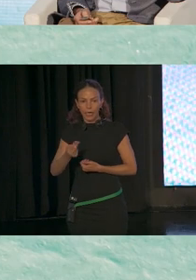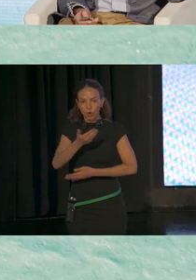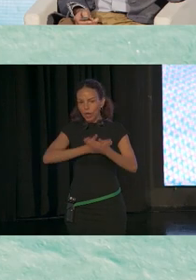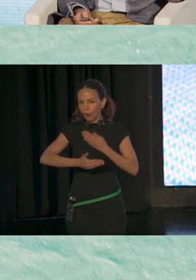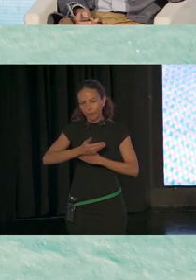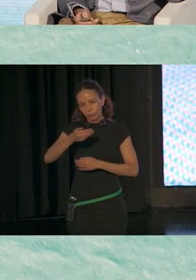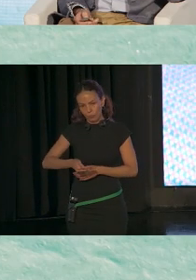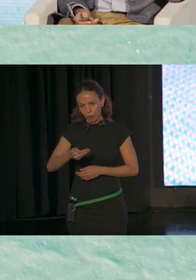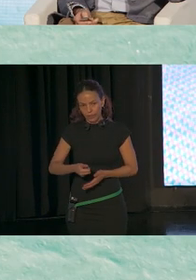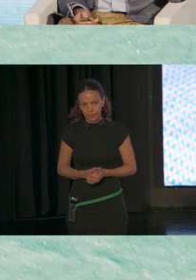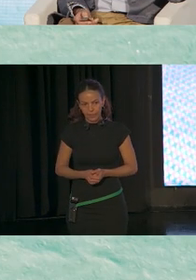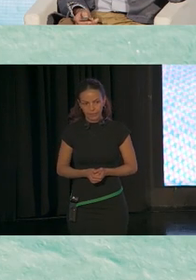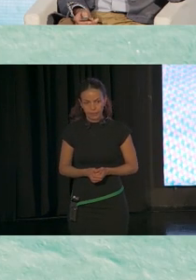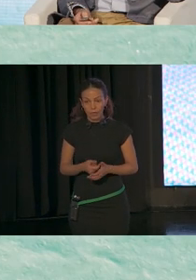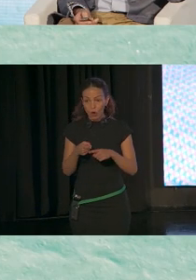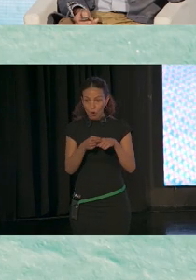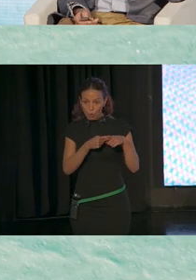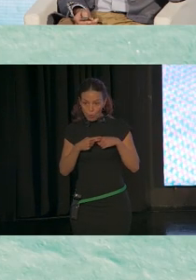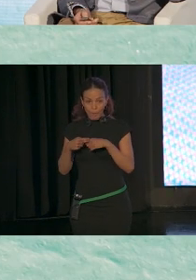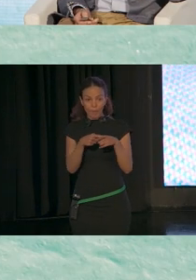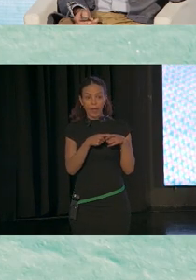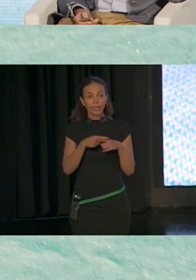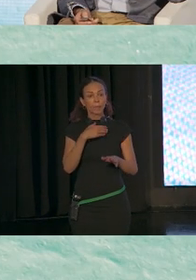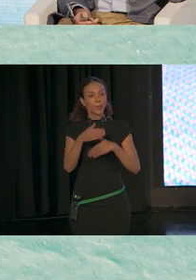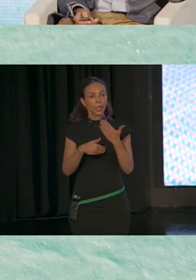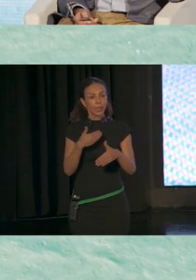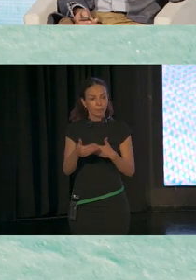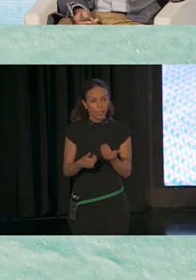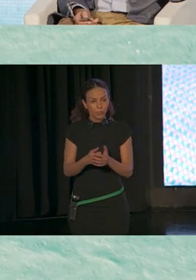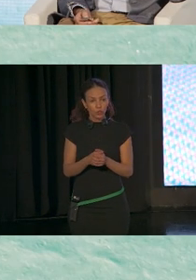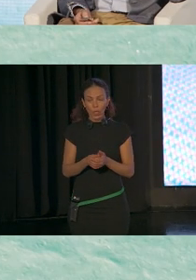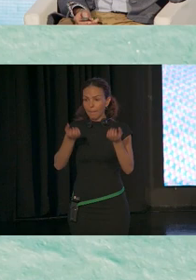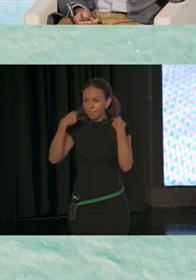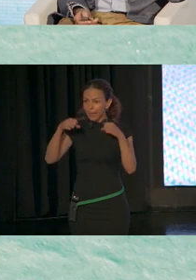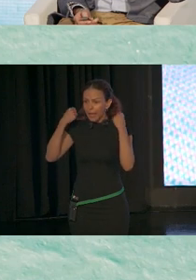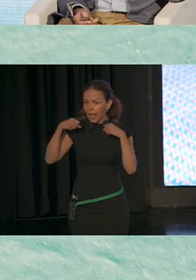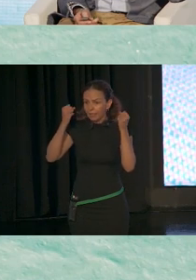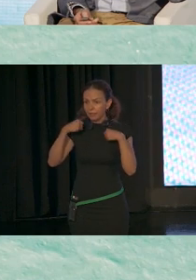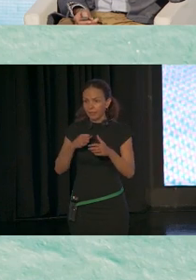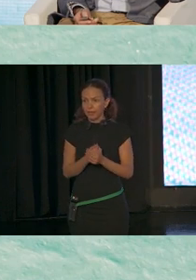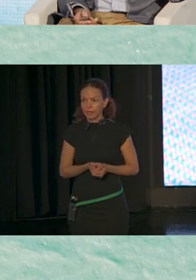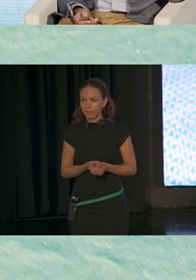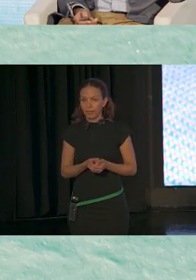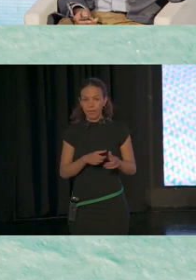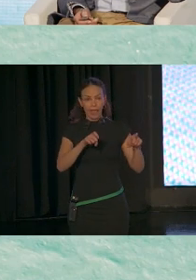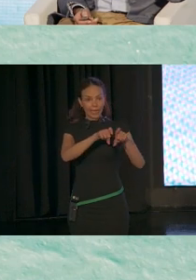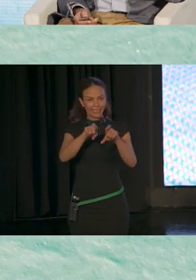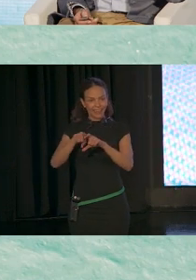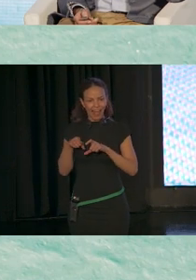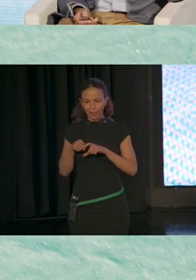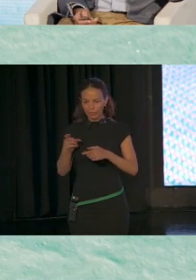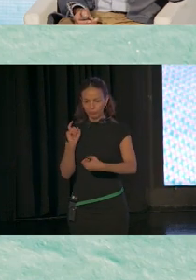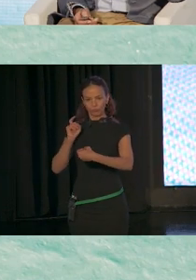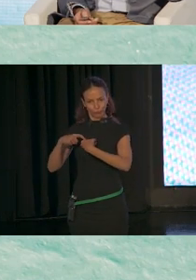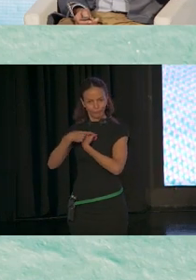colaboración. Se comparten procedimientos y prácticas, las entidades se adhieren de manera